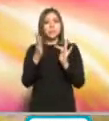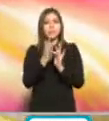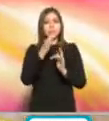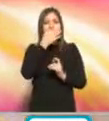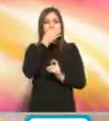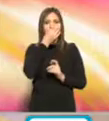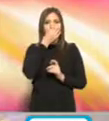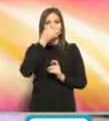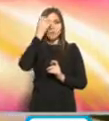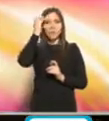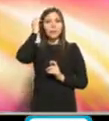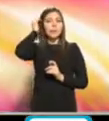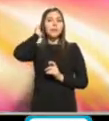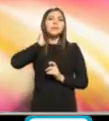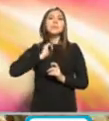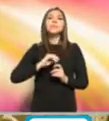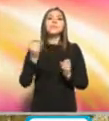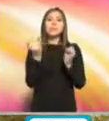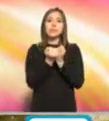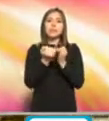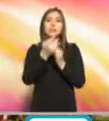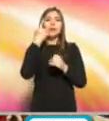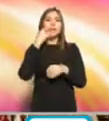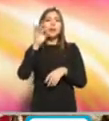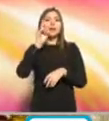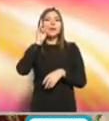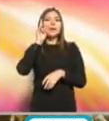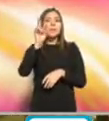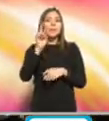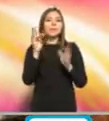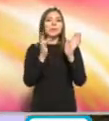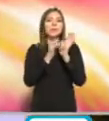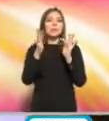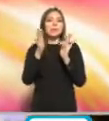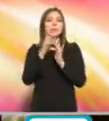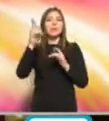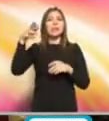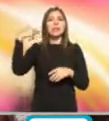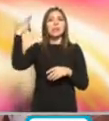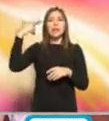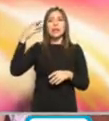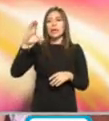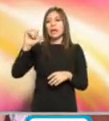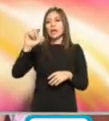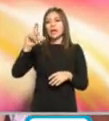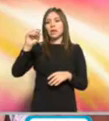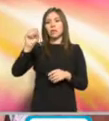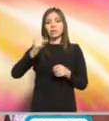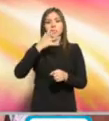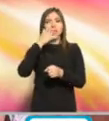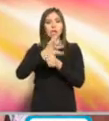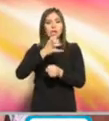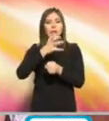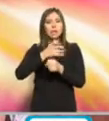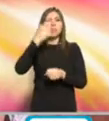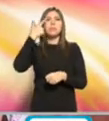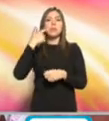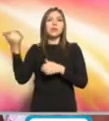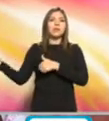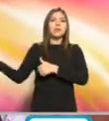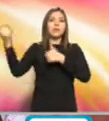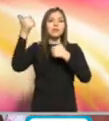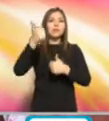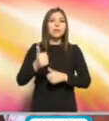nos invita es ir a visitar los Cristos que donó el rey Carlos V que mandó a América para ser también celebrados en estas